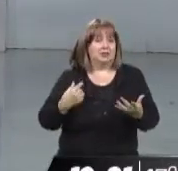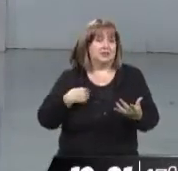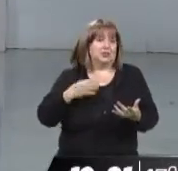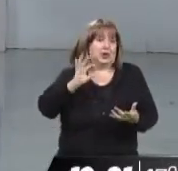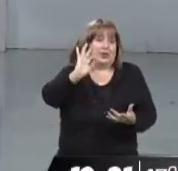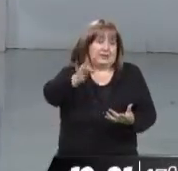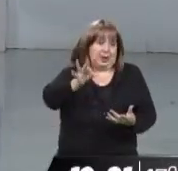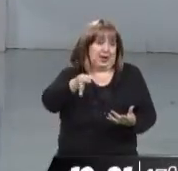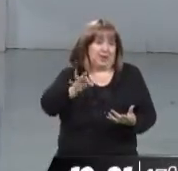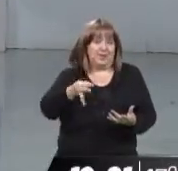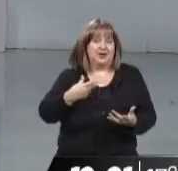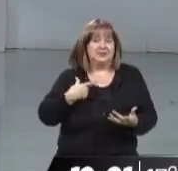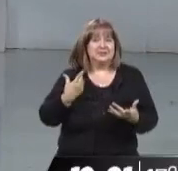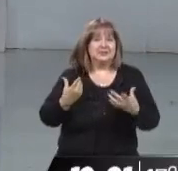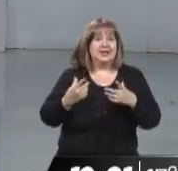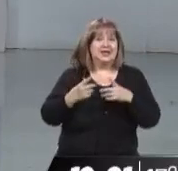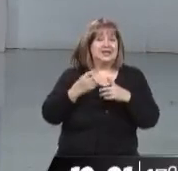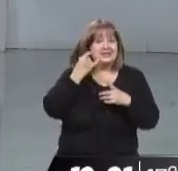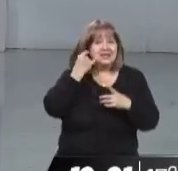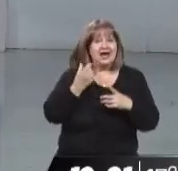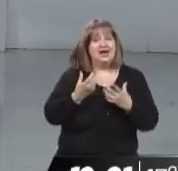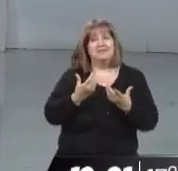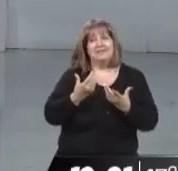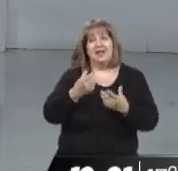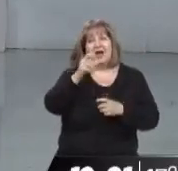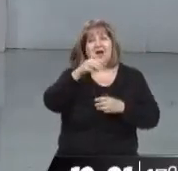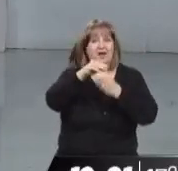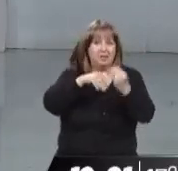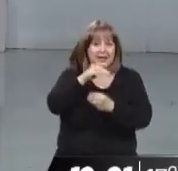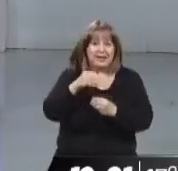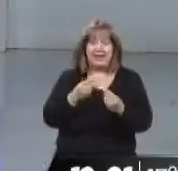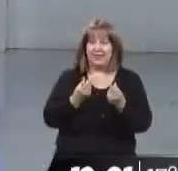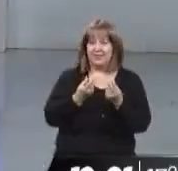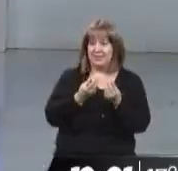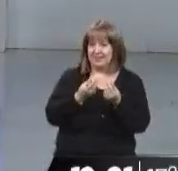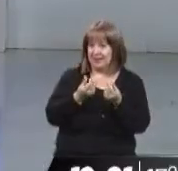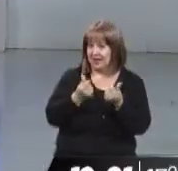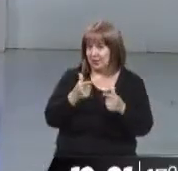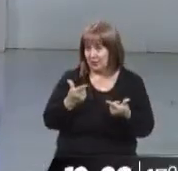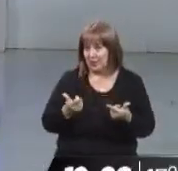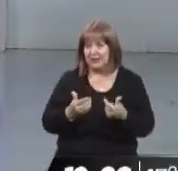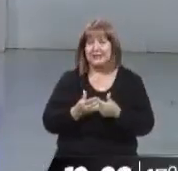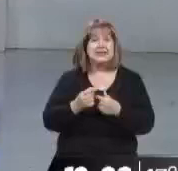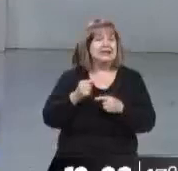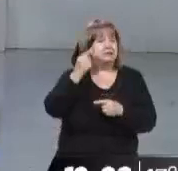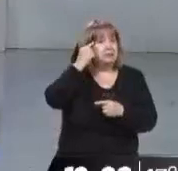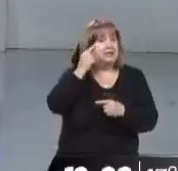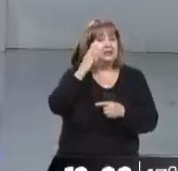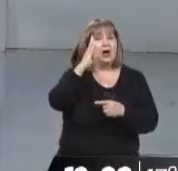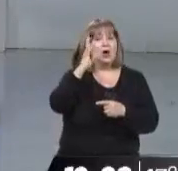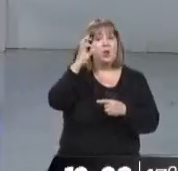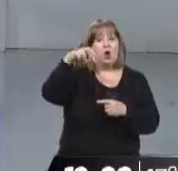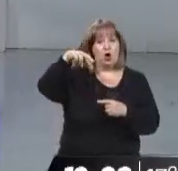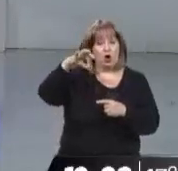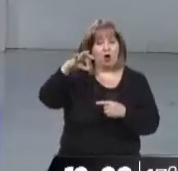conscientes de los números que nos acompañan, ¿no? De la situación vulnerable de muchísimas familias y por esto se pensó en este bono o en este IFE 5, como